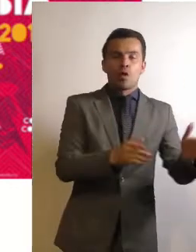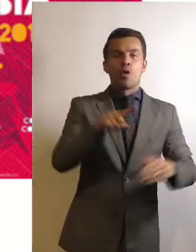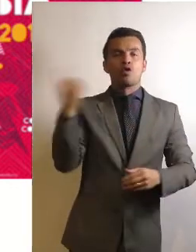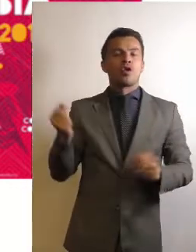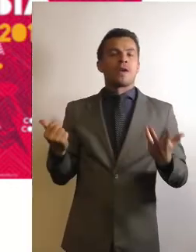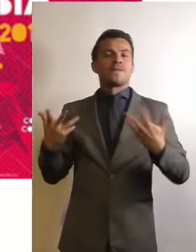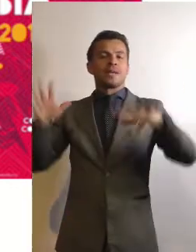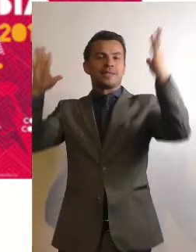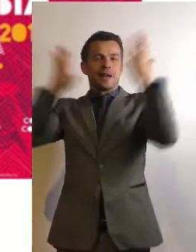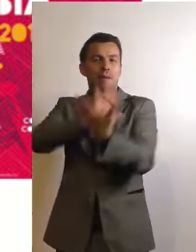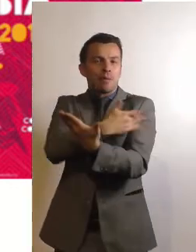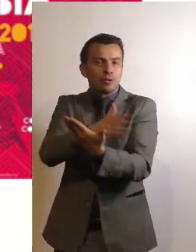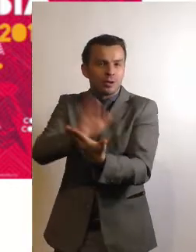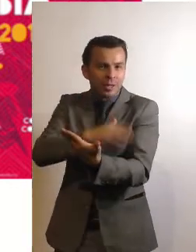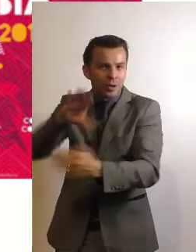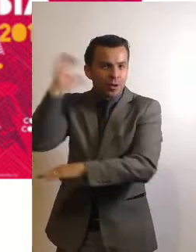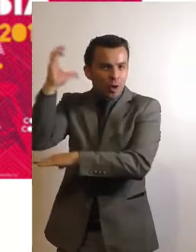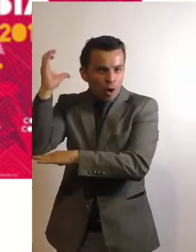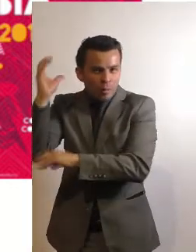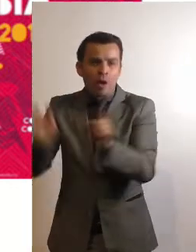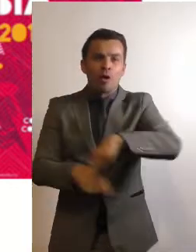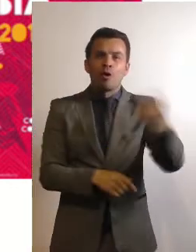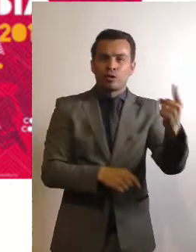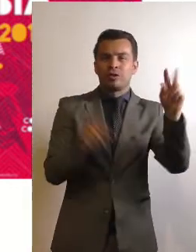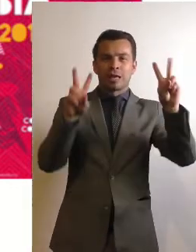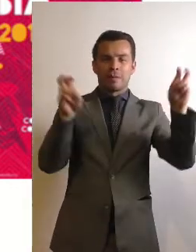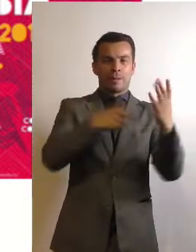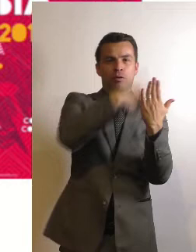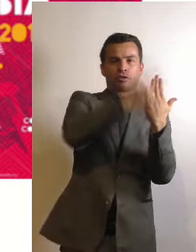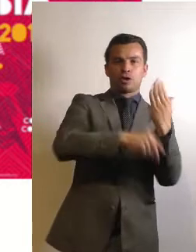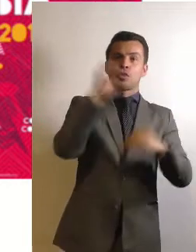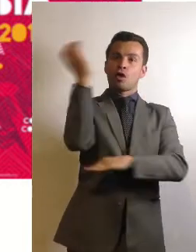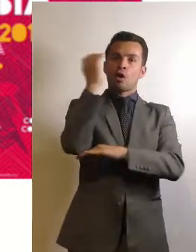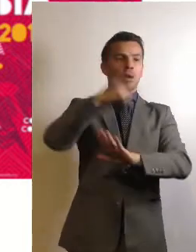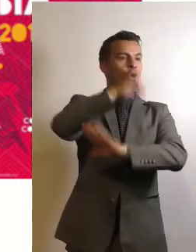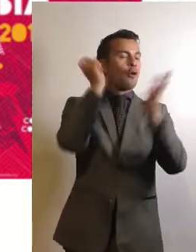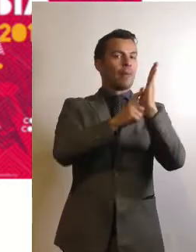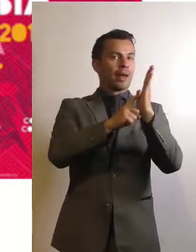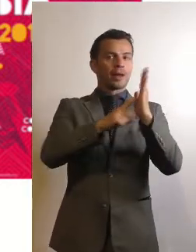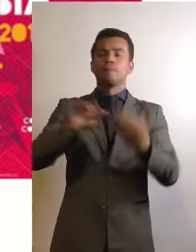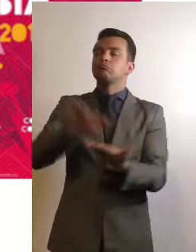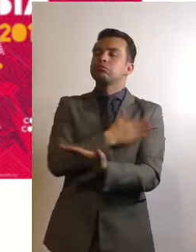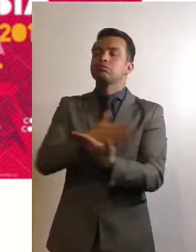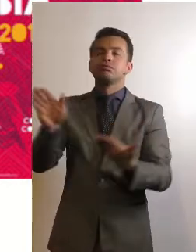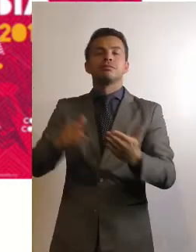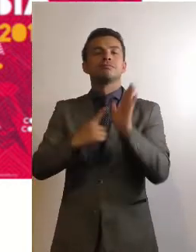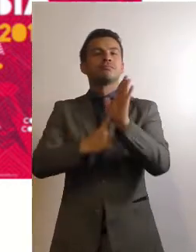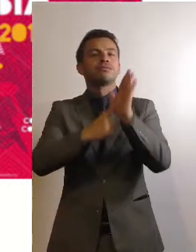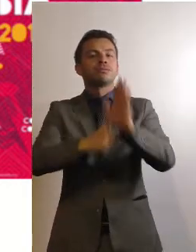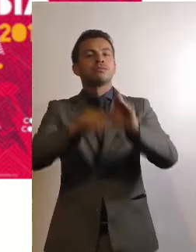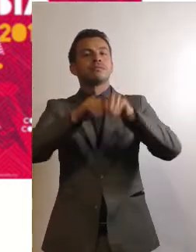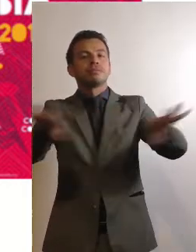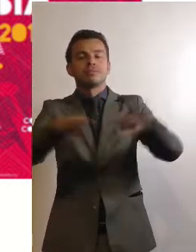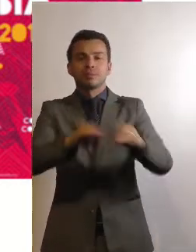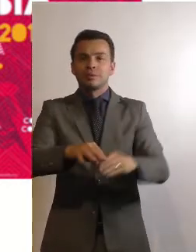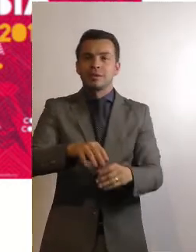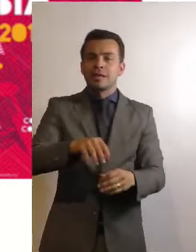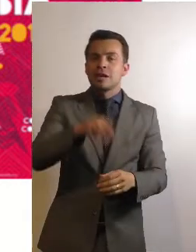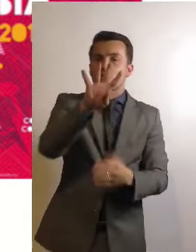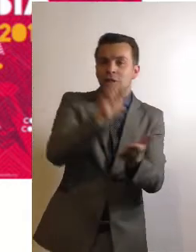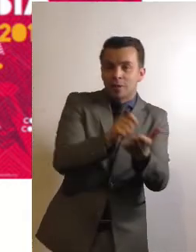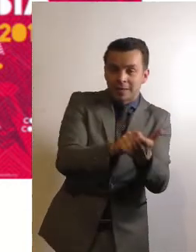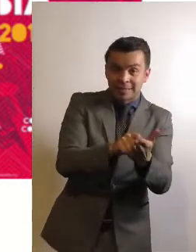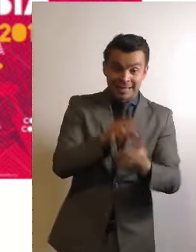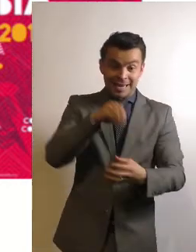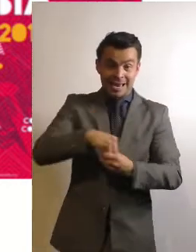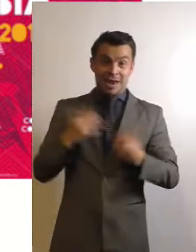Colombia Entera, con 4 versiones que fueron exitosas en los festivales tanto interno